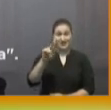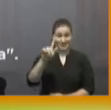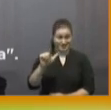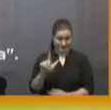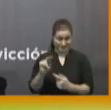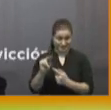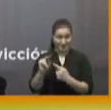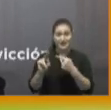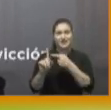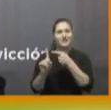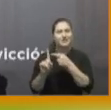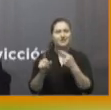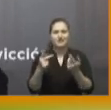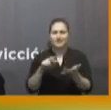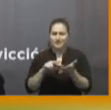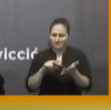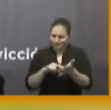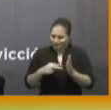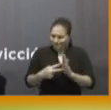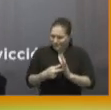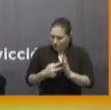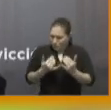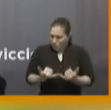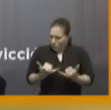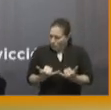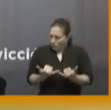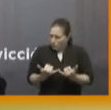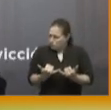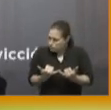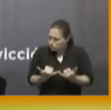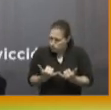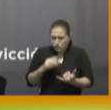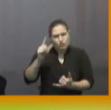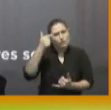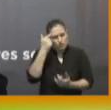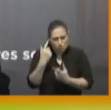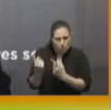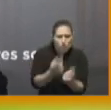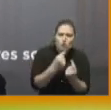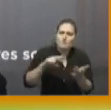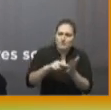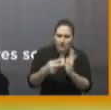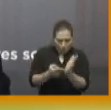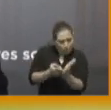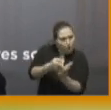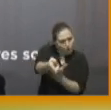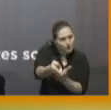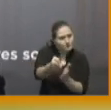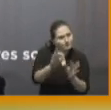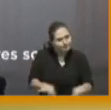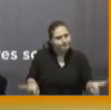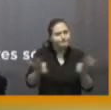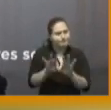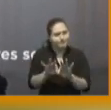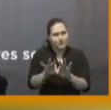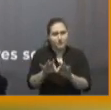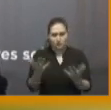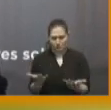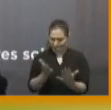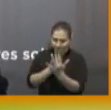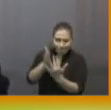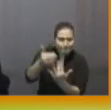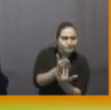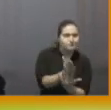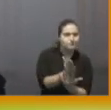eh cabe pensar cuál serían esas medidas estamos a la expectativa de ver de